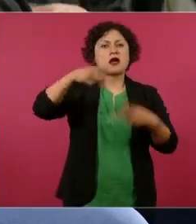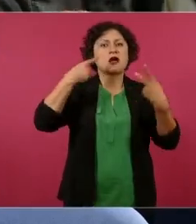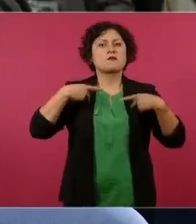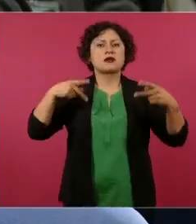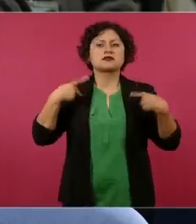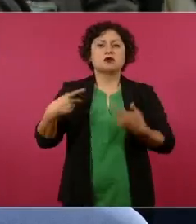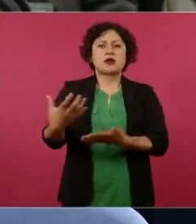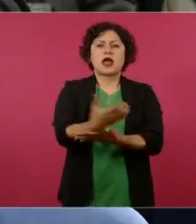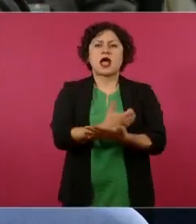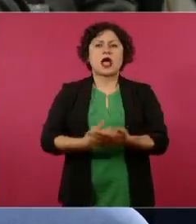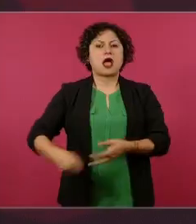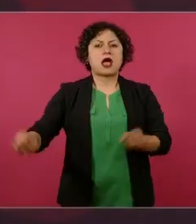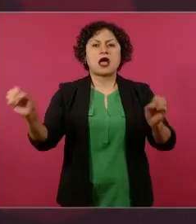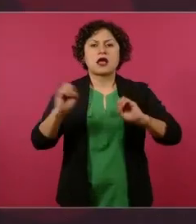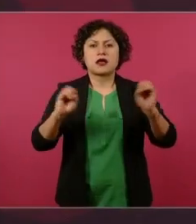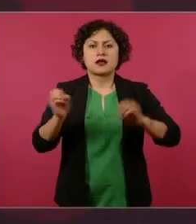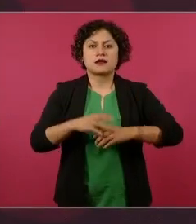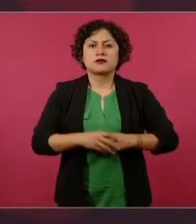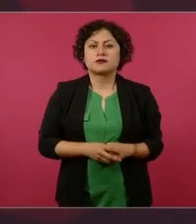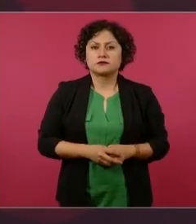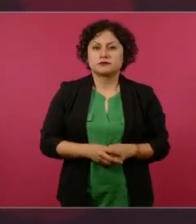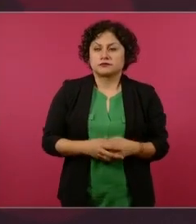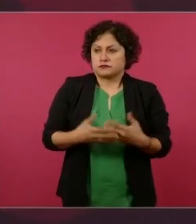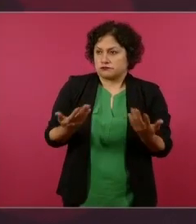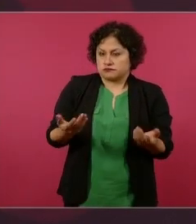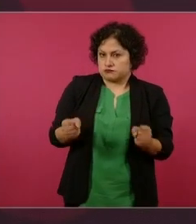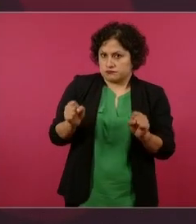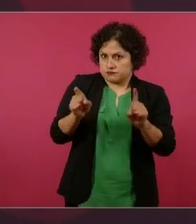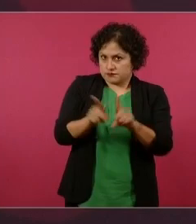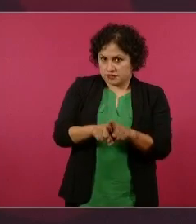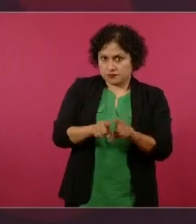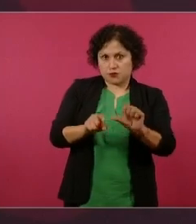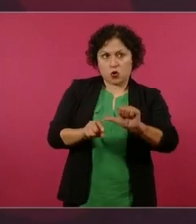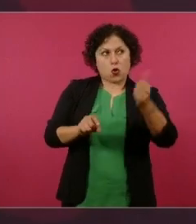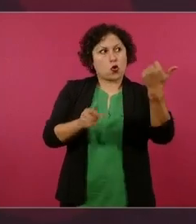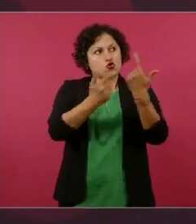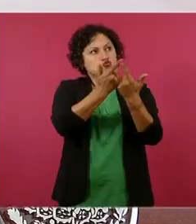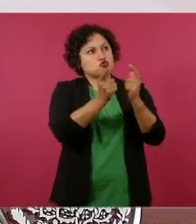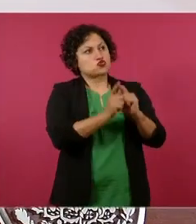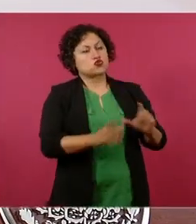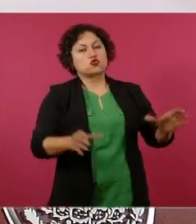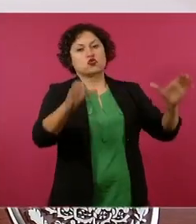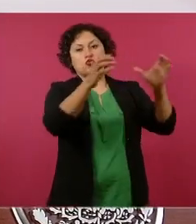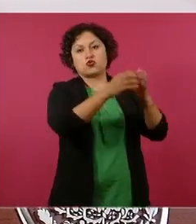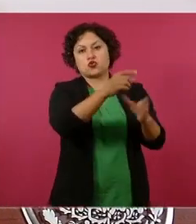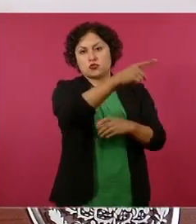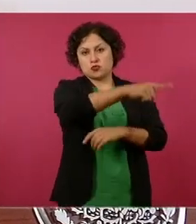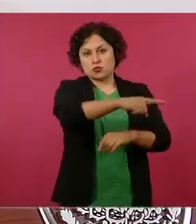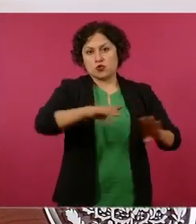Es lo que dicen también mis adversarios, que ya me voy a ir y no, y ellos van a seguir.